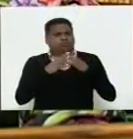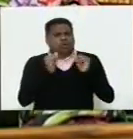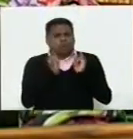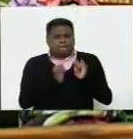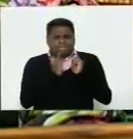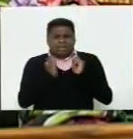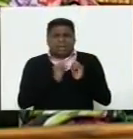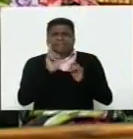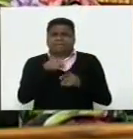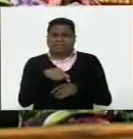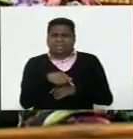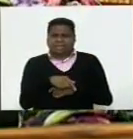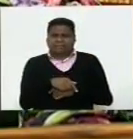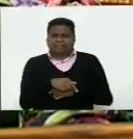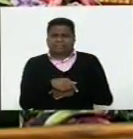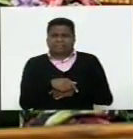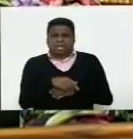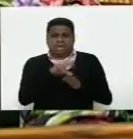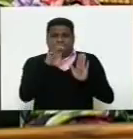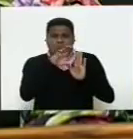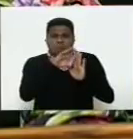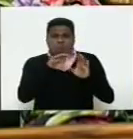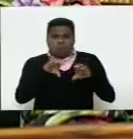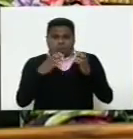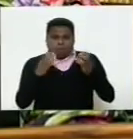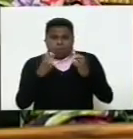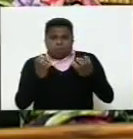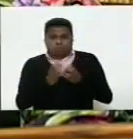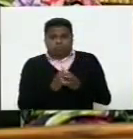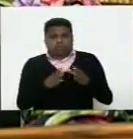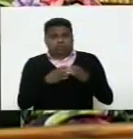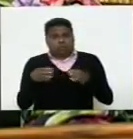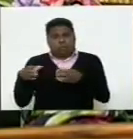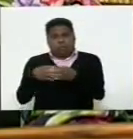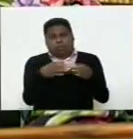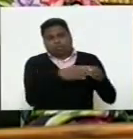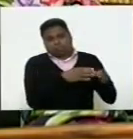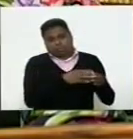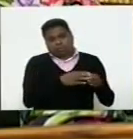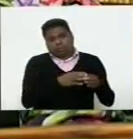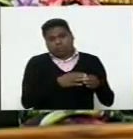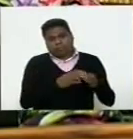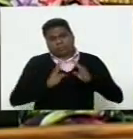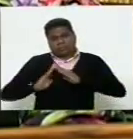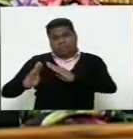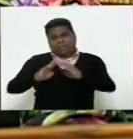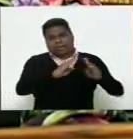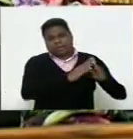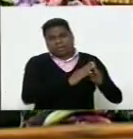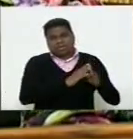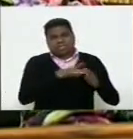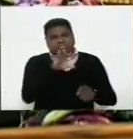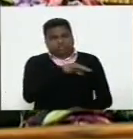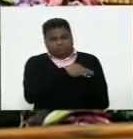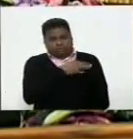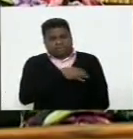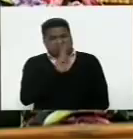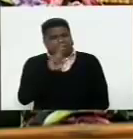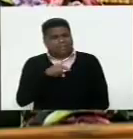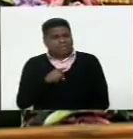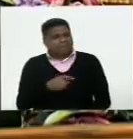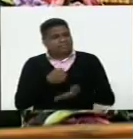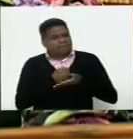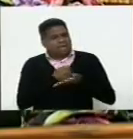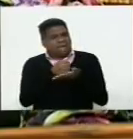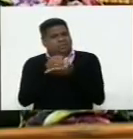cursos perinatales. Las organizaciones del Poder Popular y demás organizaciones sociales deben contribuir